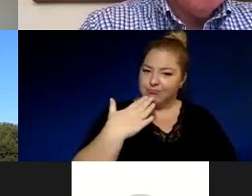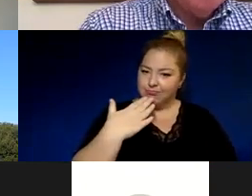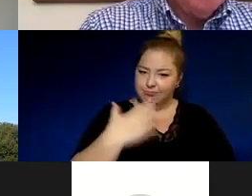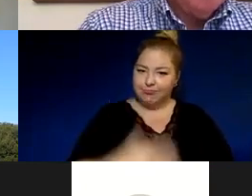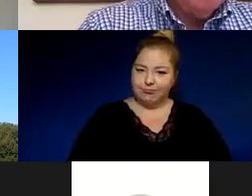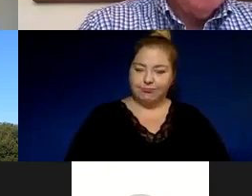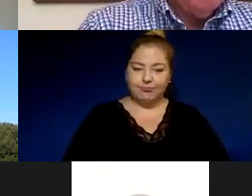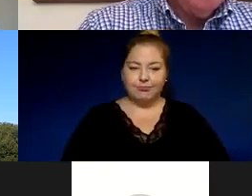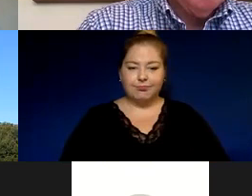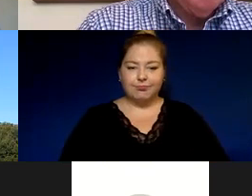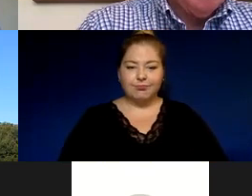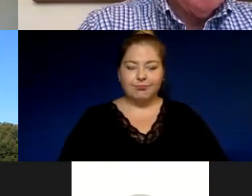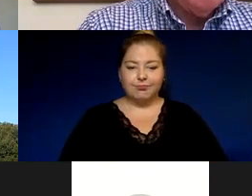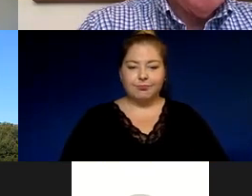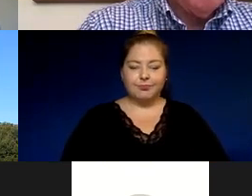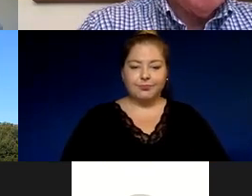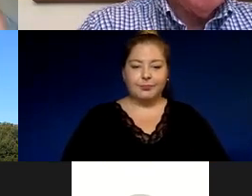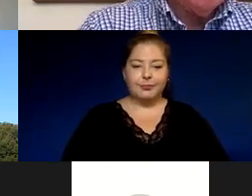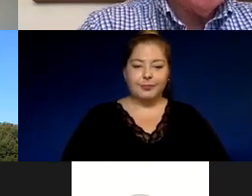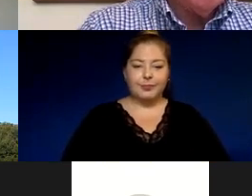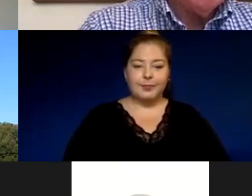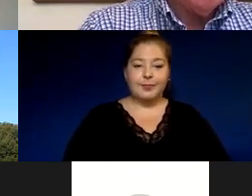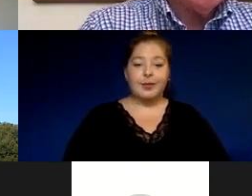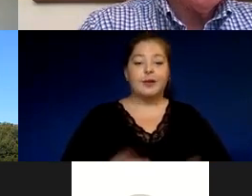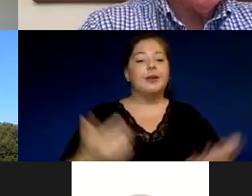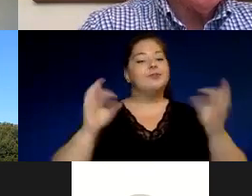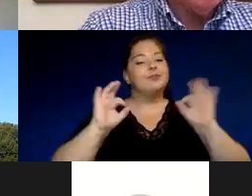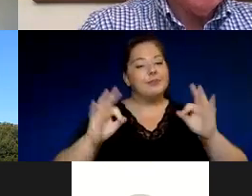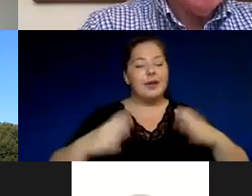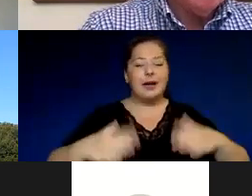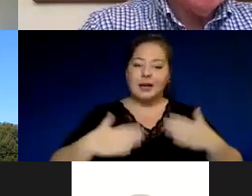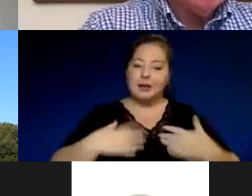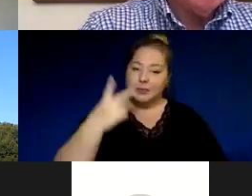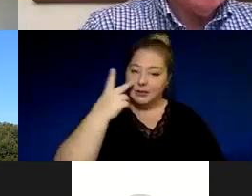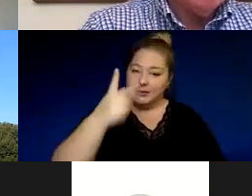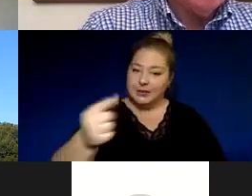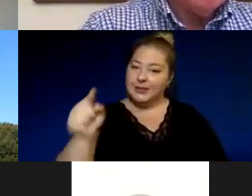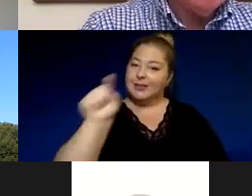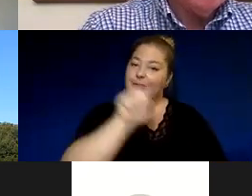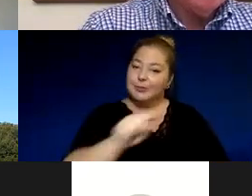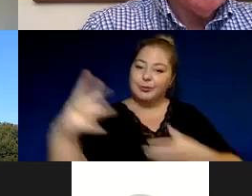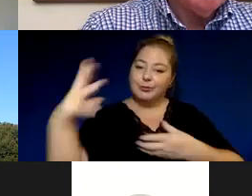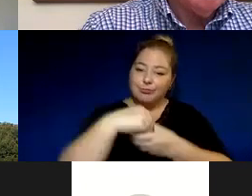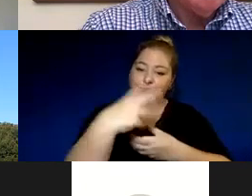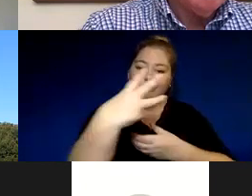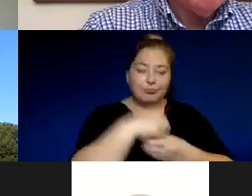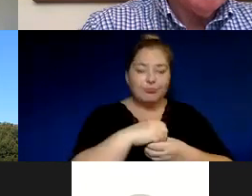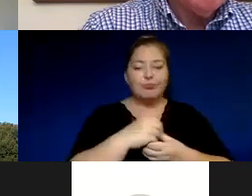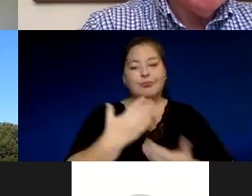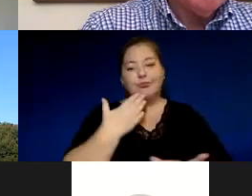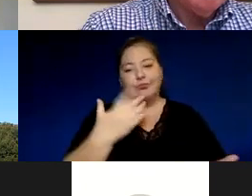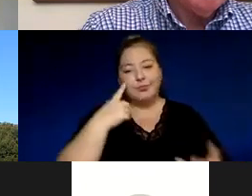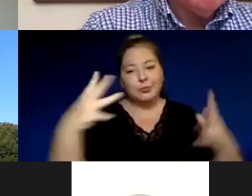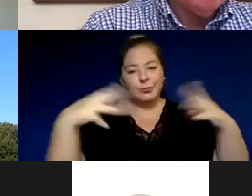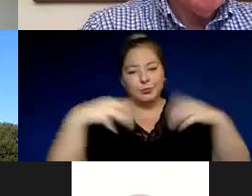buenas tardes. Gracias por organizar este evento. Me alegra ver a tantas personas aquí conocidas. Primero me gustaría decir